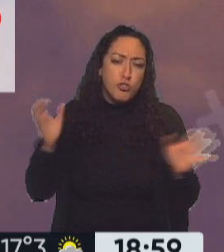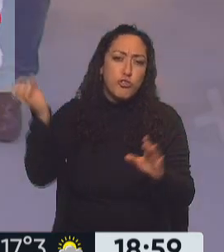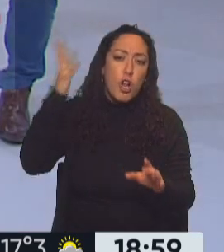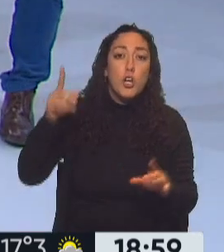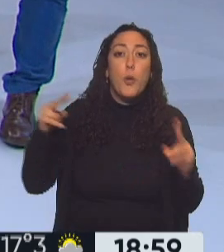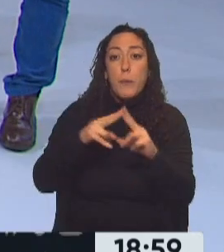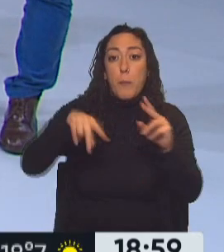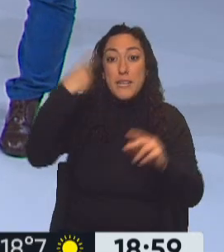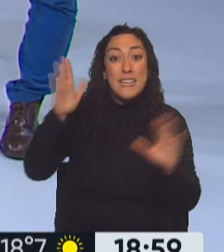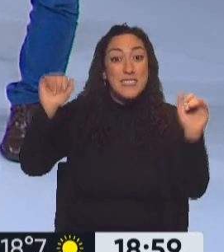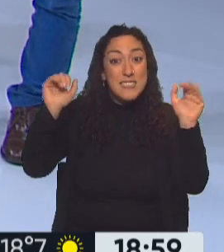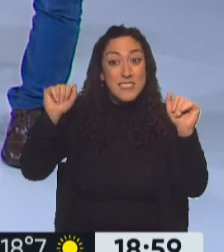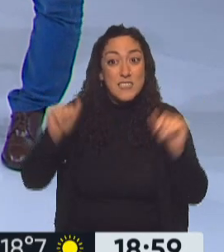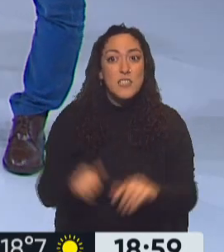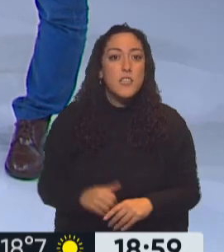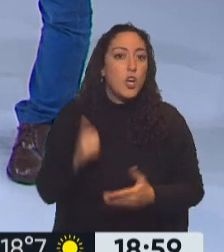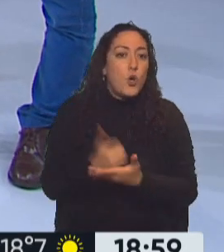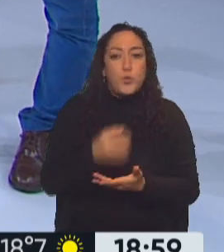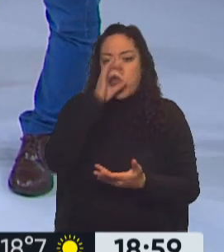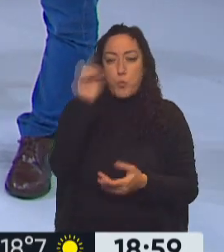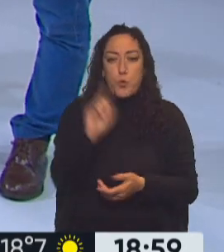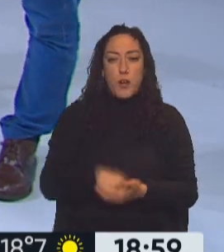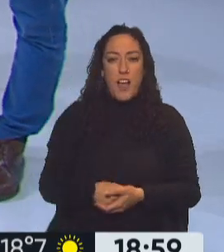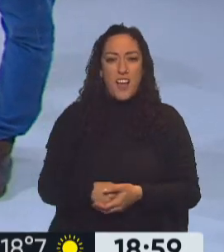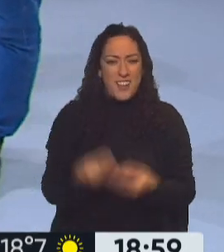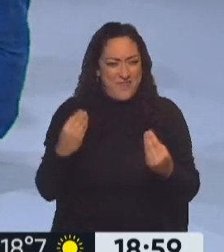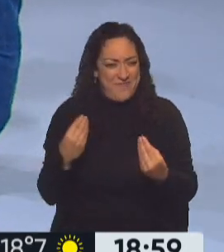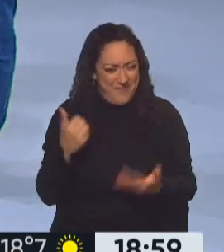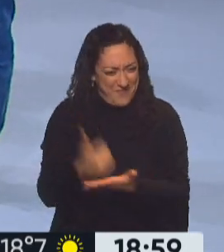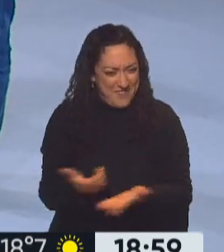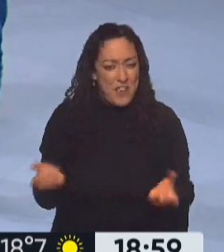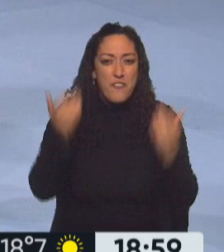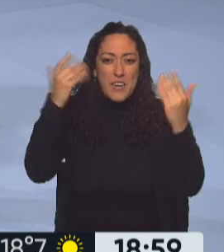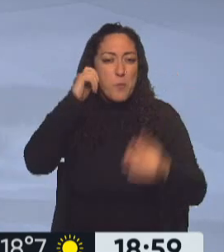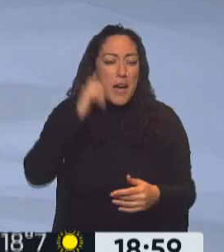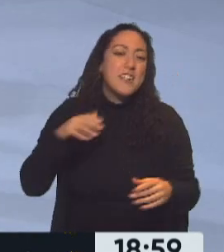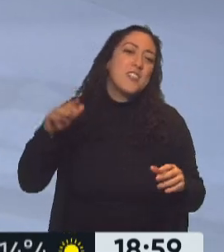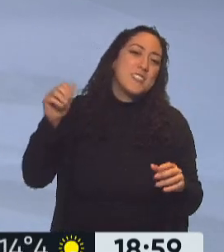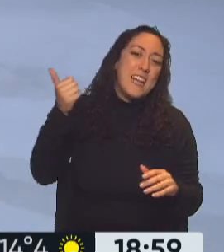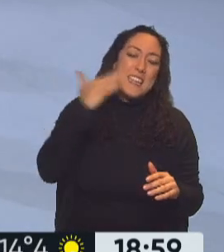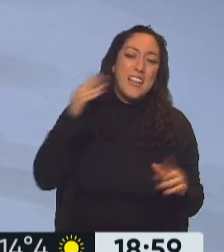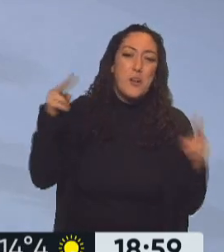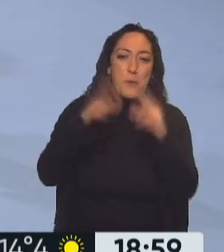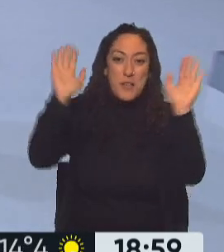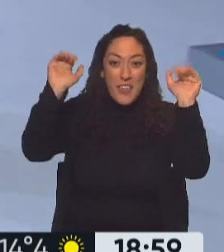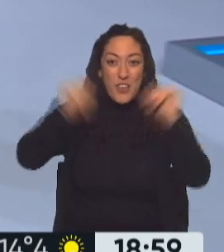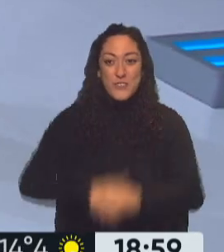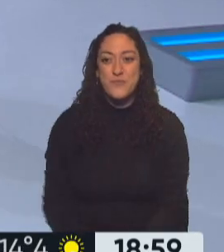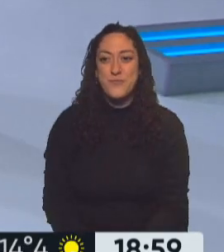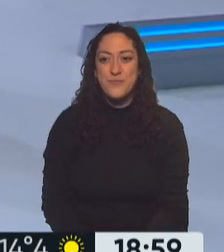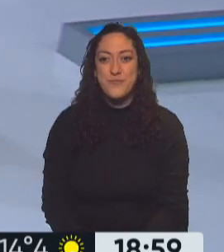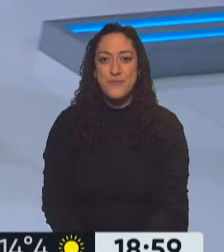mañana. ¿Nos vamos? Nunca estuvimos. Aquí salimos mañana, 6 de la tarde. Feliz cumpleaños. Gracias, Horacio. Chao, saludos a todos.